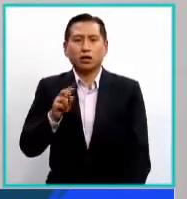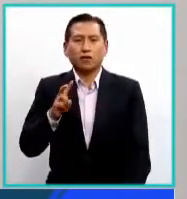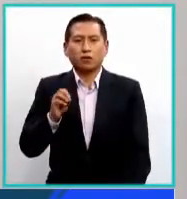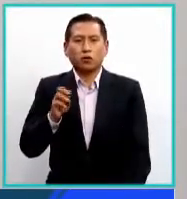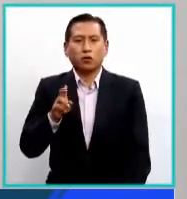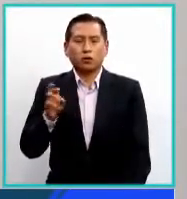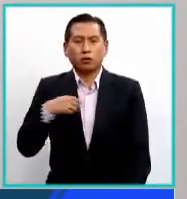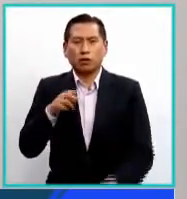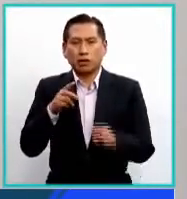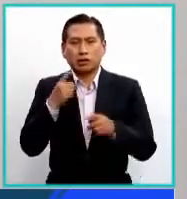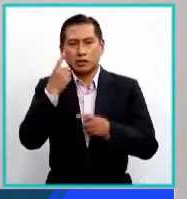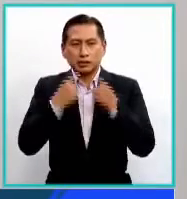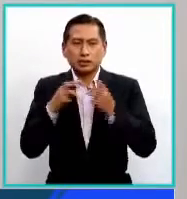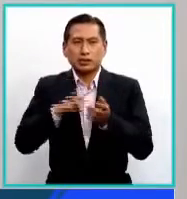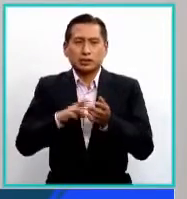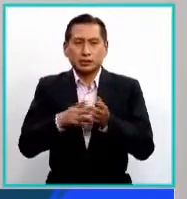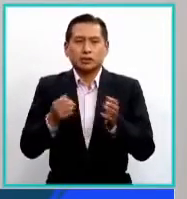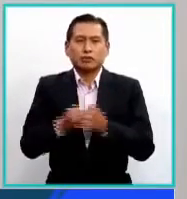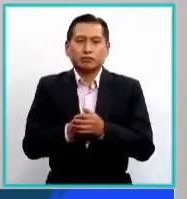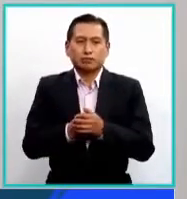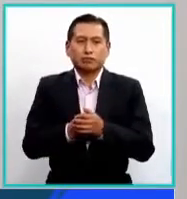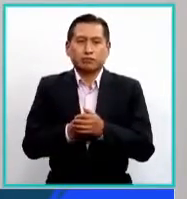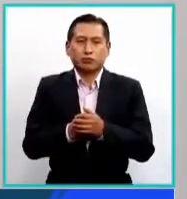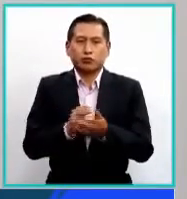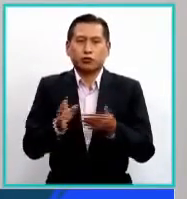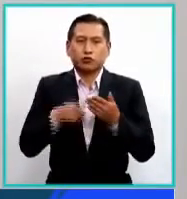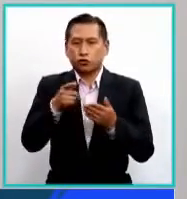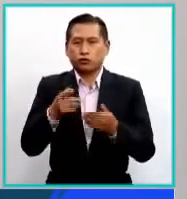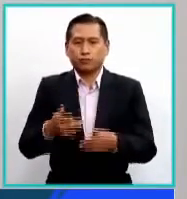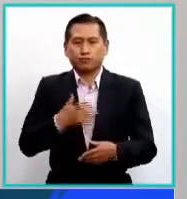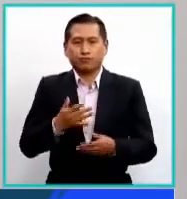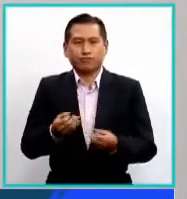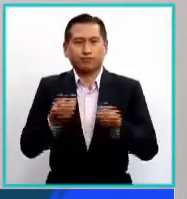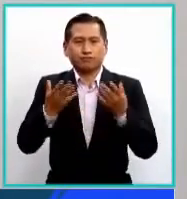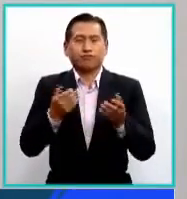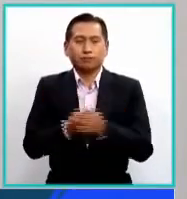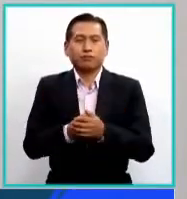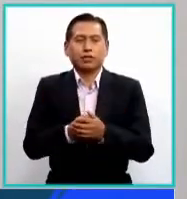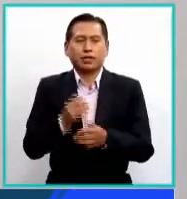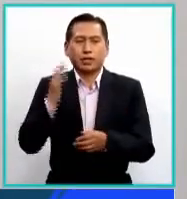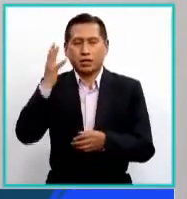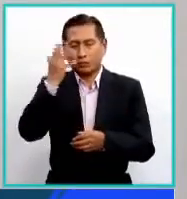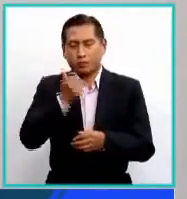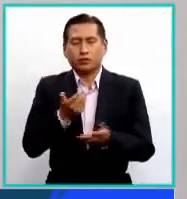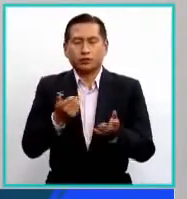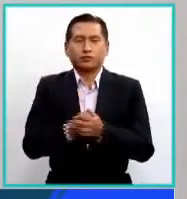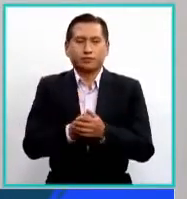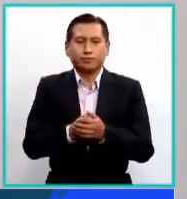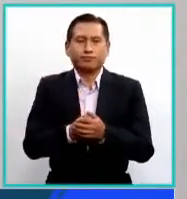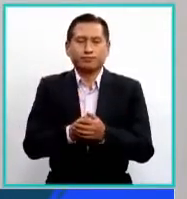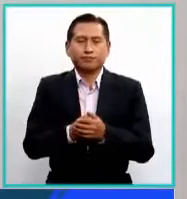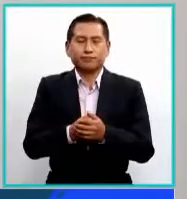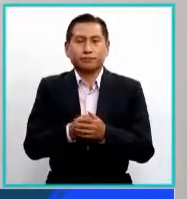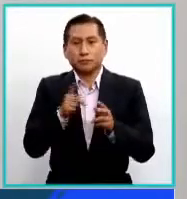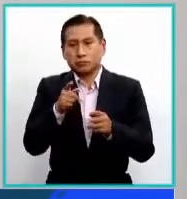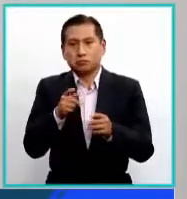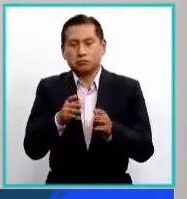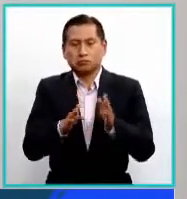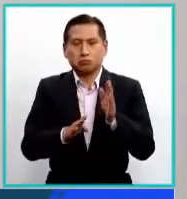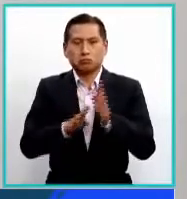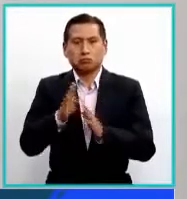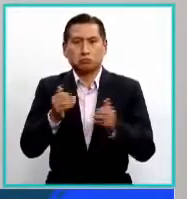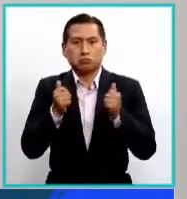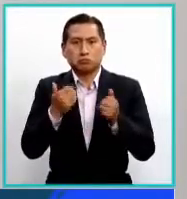poder evitar las lágrimas por todo lo que transmitías. Realmente es hermoso y ver hasta dónde has